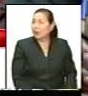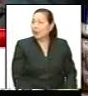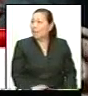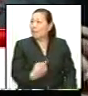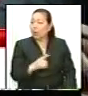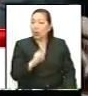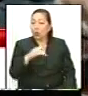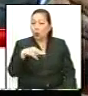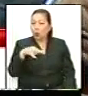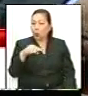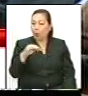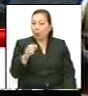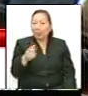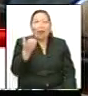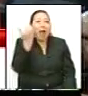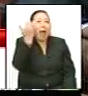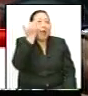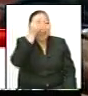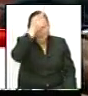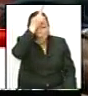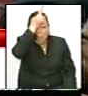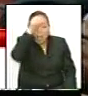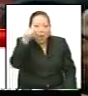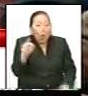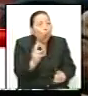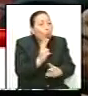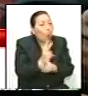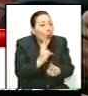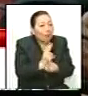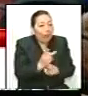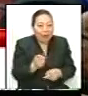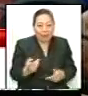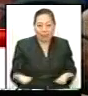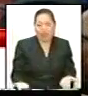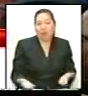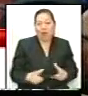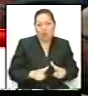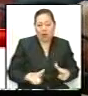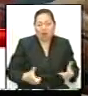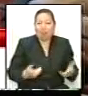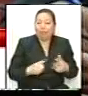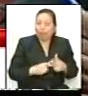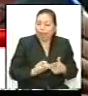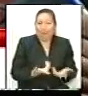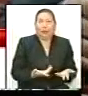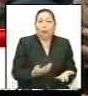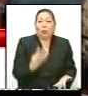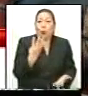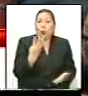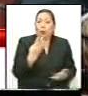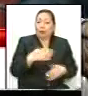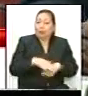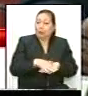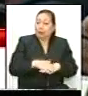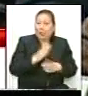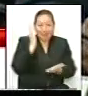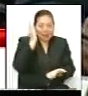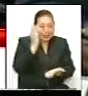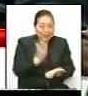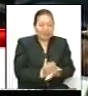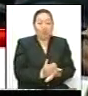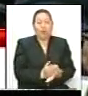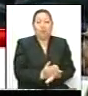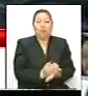la UNESCO Patrimonio Cultural de la Humanidad. Estos hechos dieron origen a cuatro procedimientos